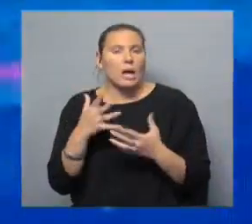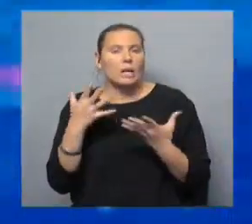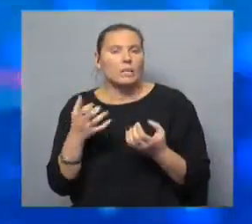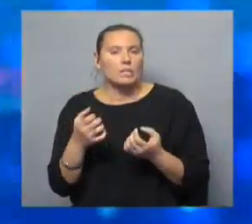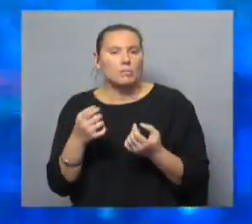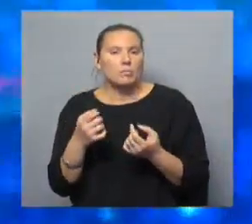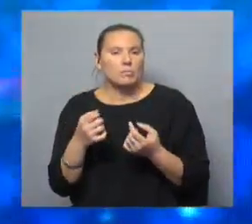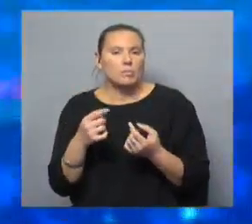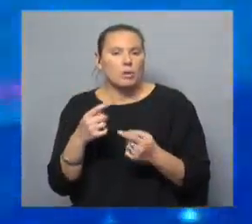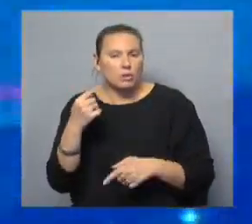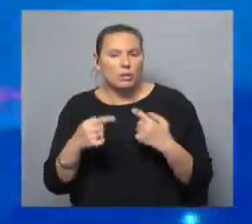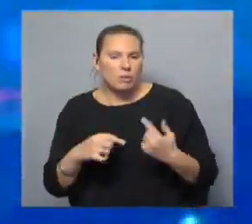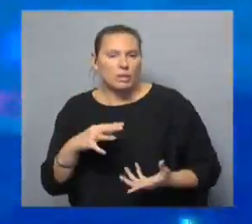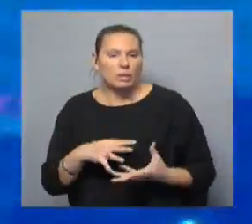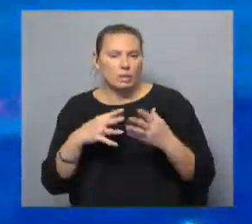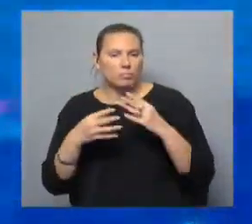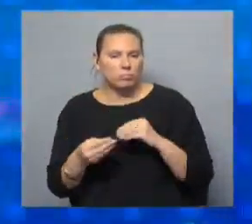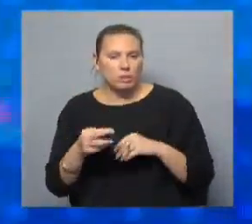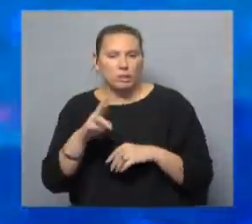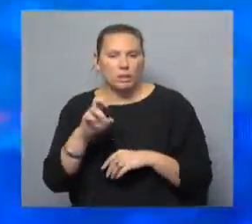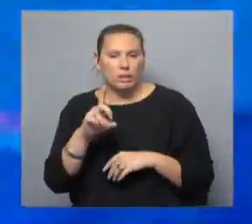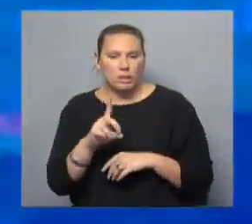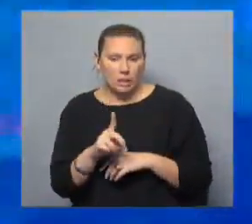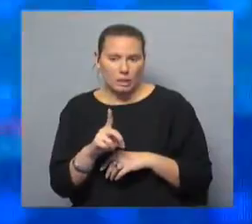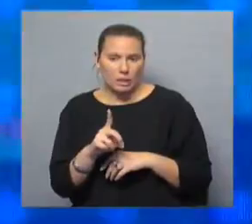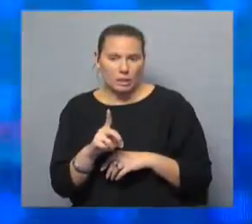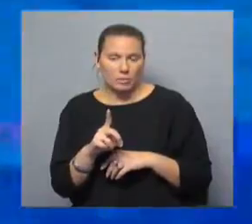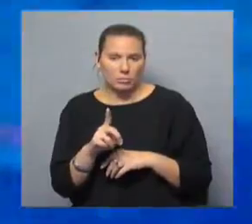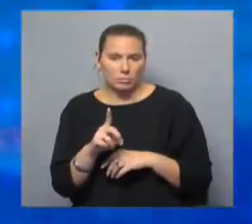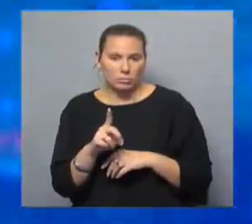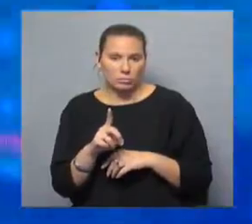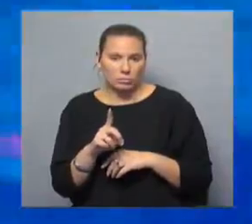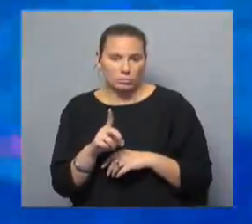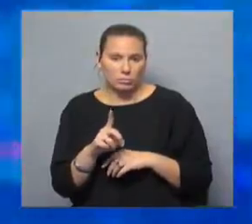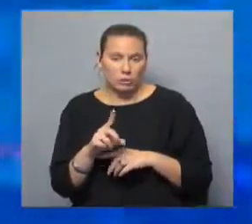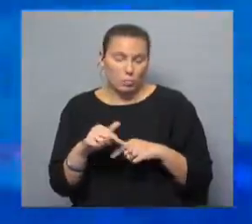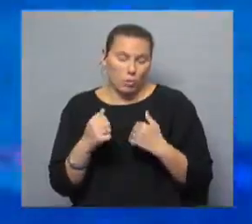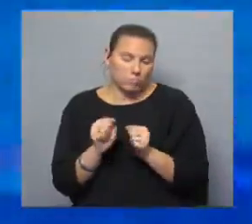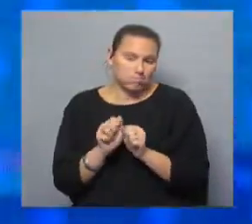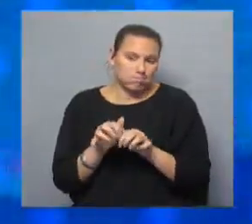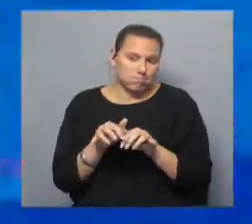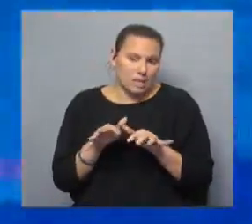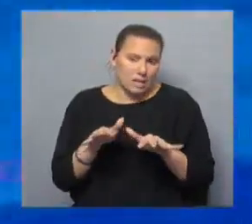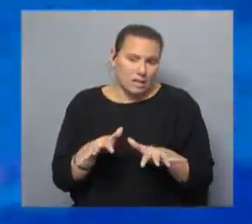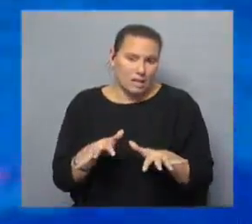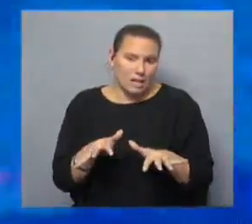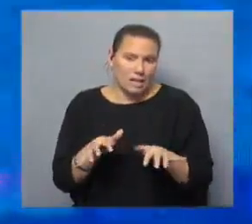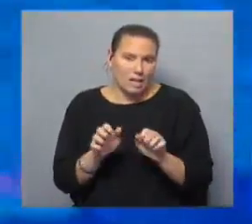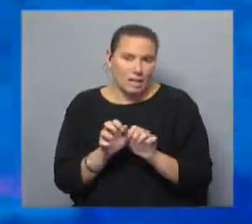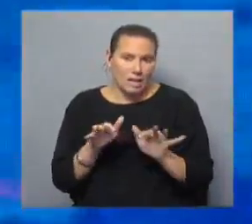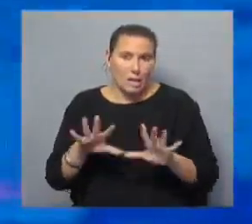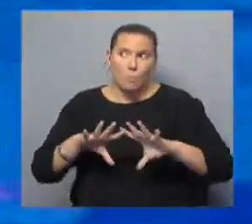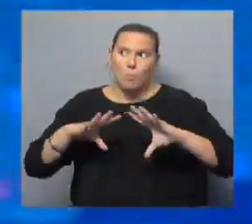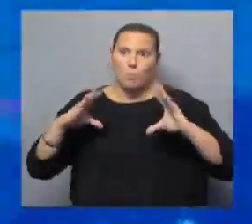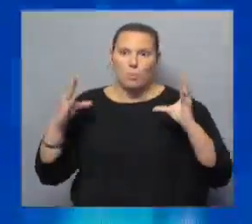varias connotaciones. Red, como red que vivimos totalmente en una red